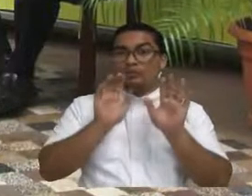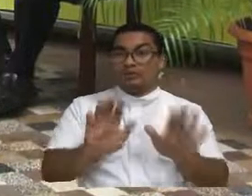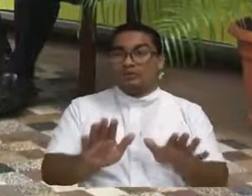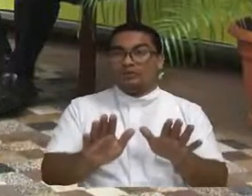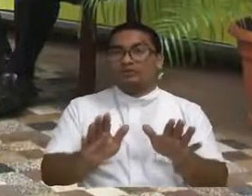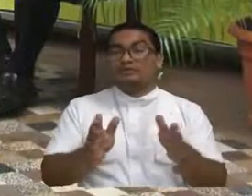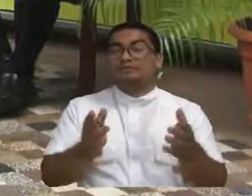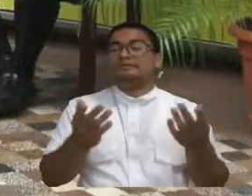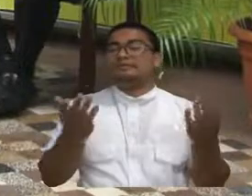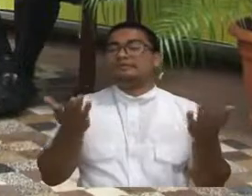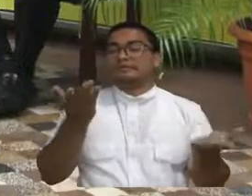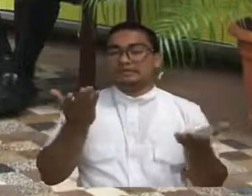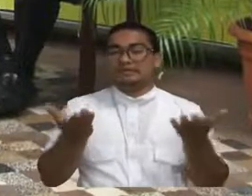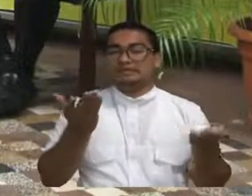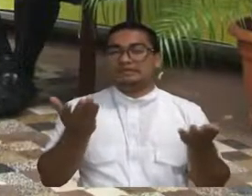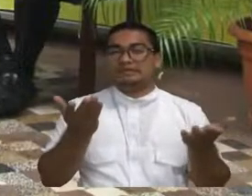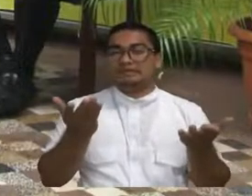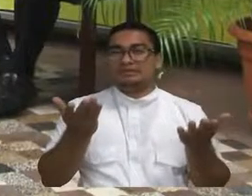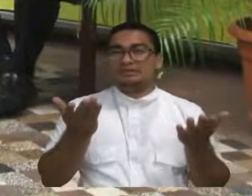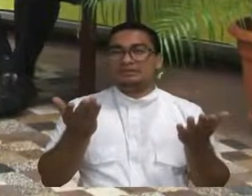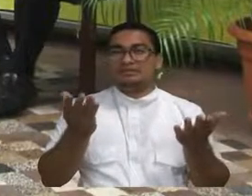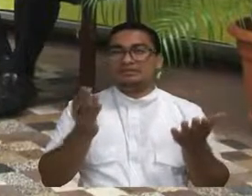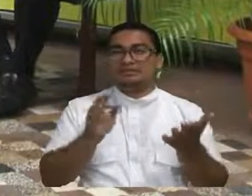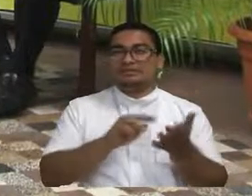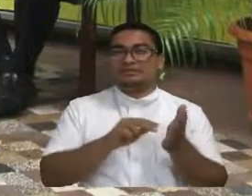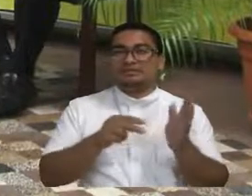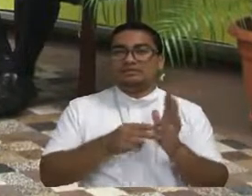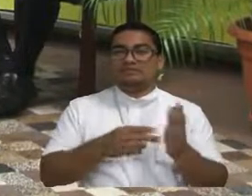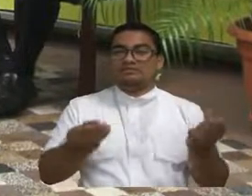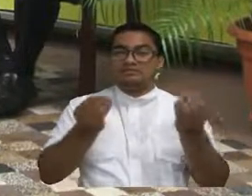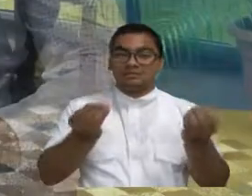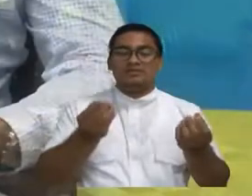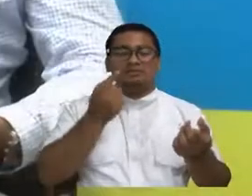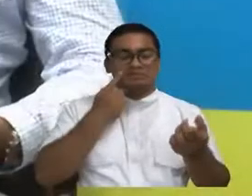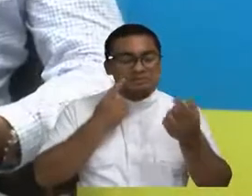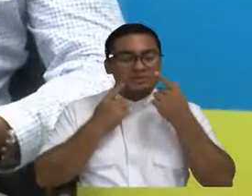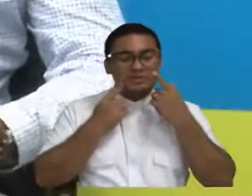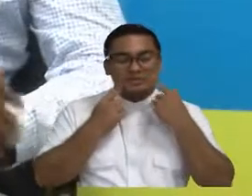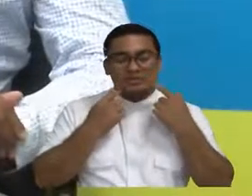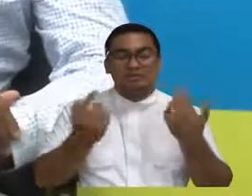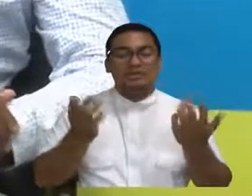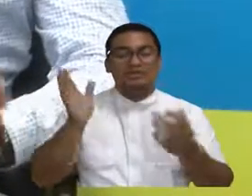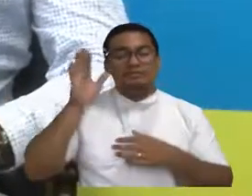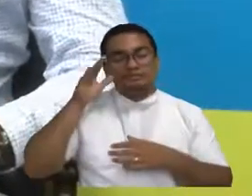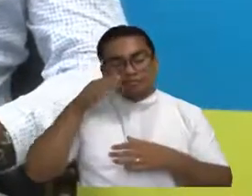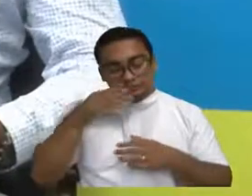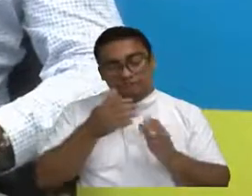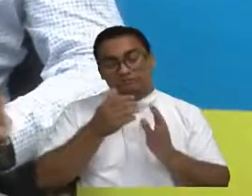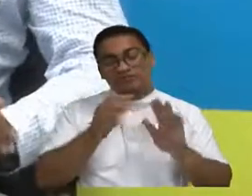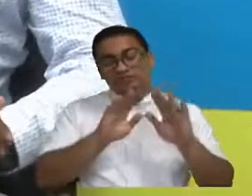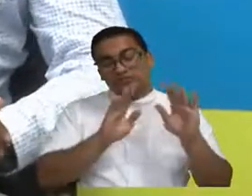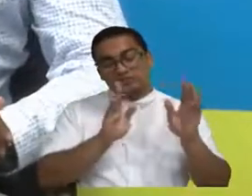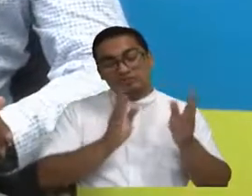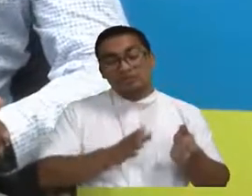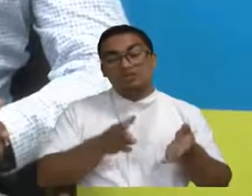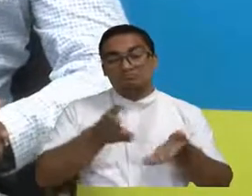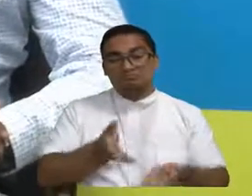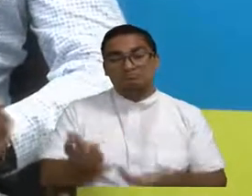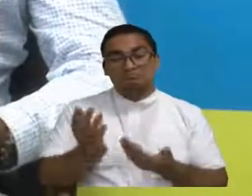una depresión que suele ser caracterizada por llanto, por tristeza de la mujer que acaba de dar a